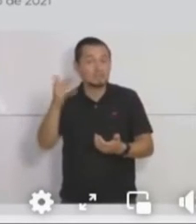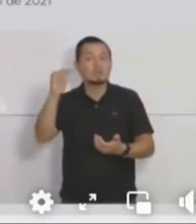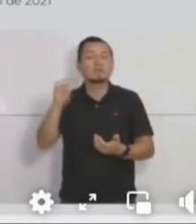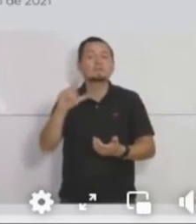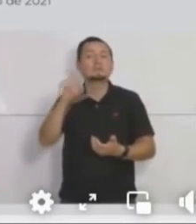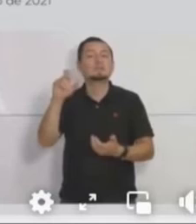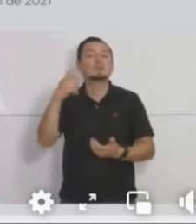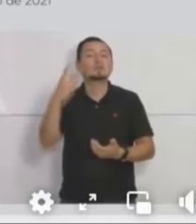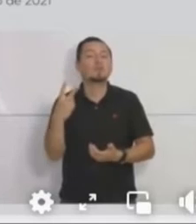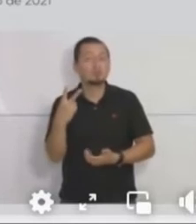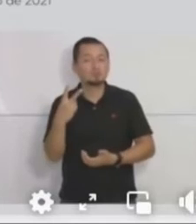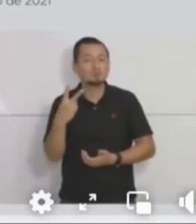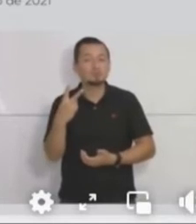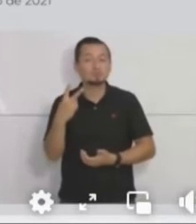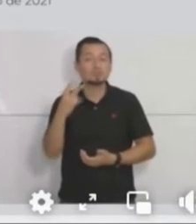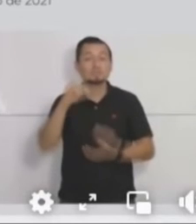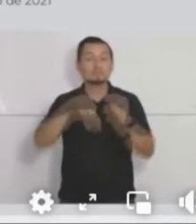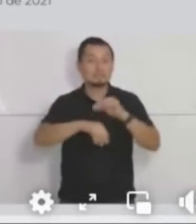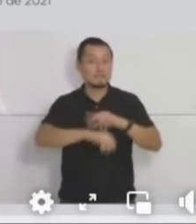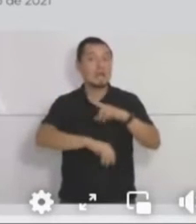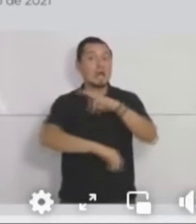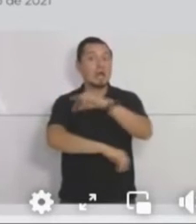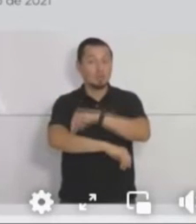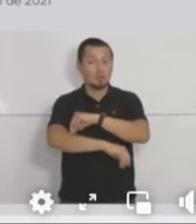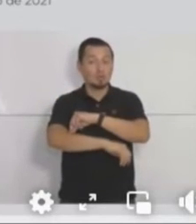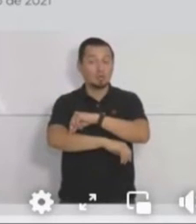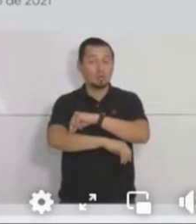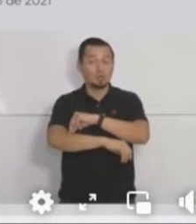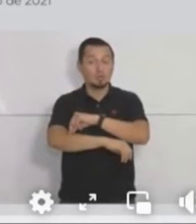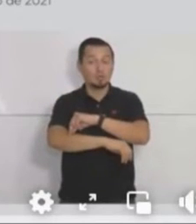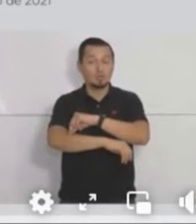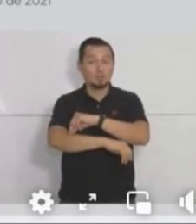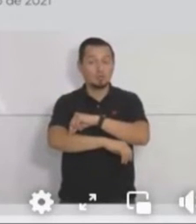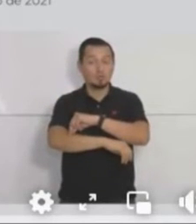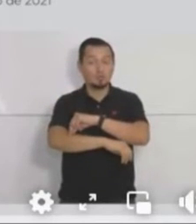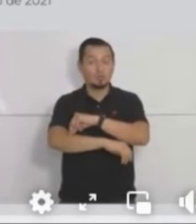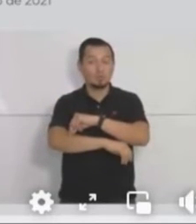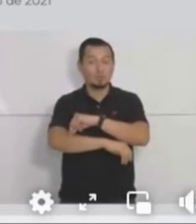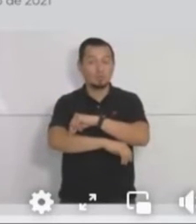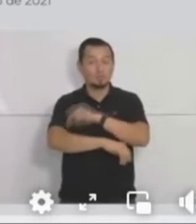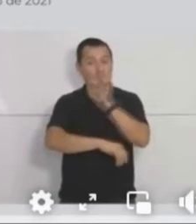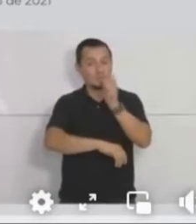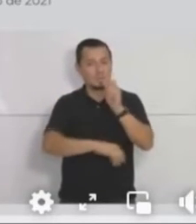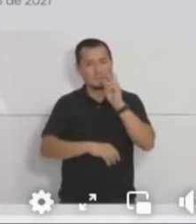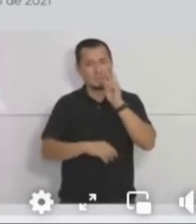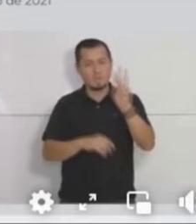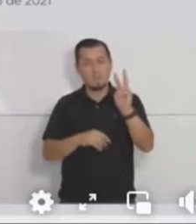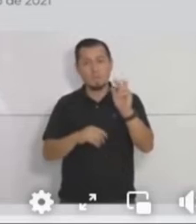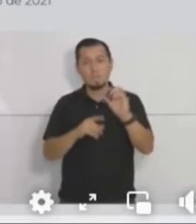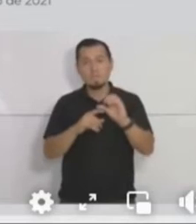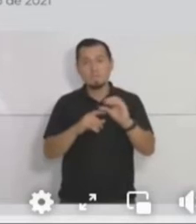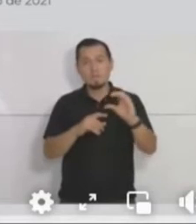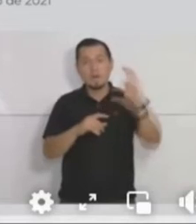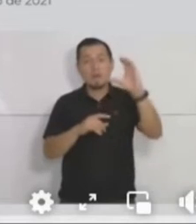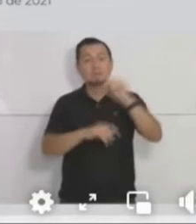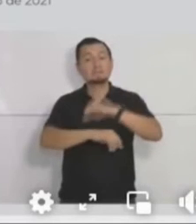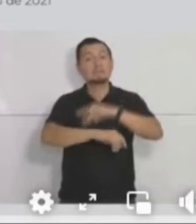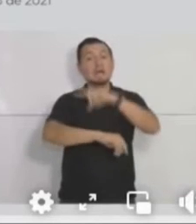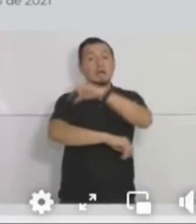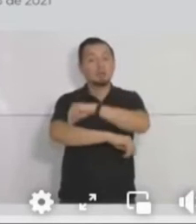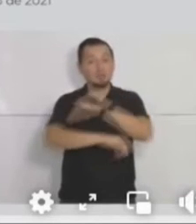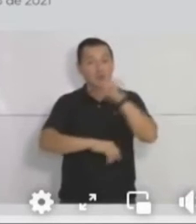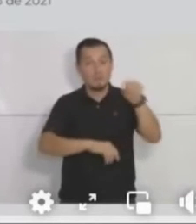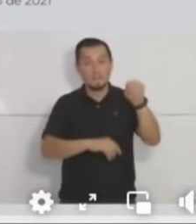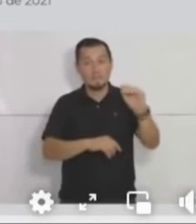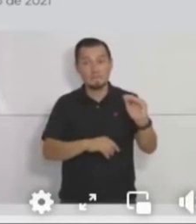113, bajó a 102. Y salvo el salto, que tuvo un, o que ha tenido un incremento, ¿dónde está el